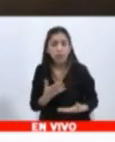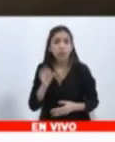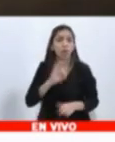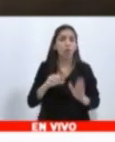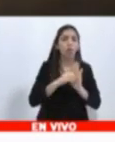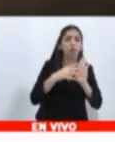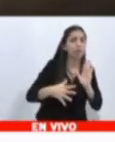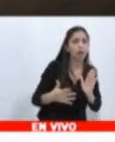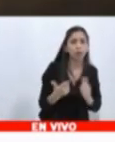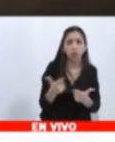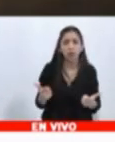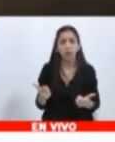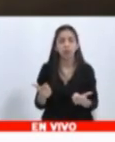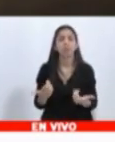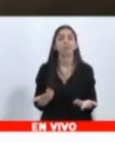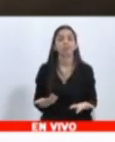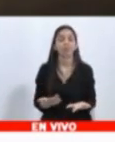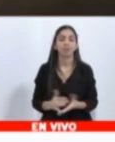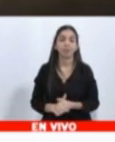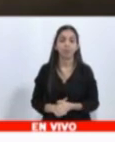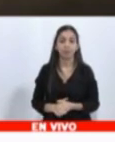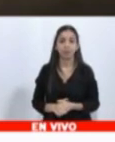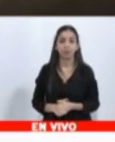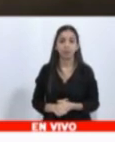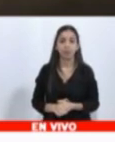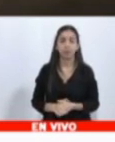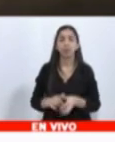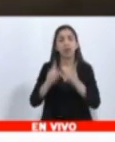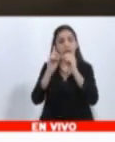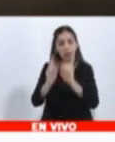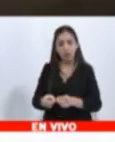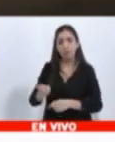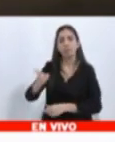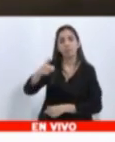sin mala voluntad o sin hacer juicio de valor,